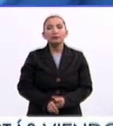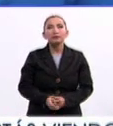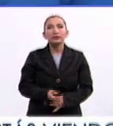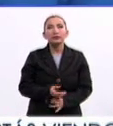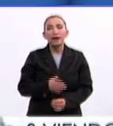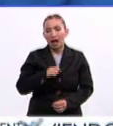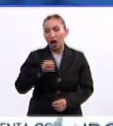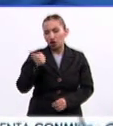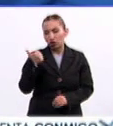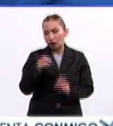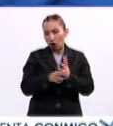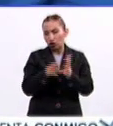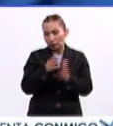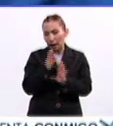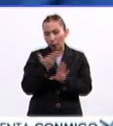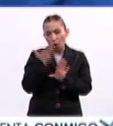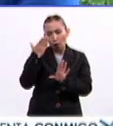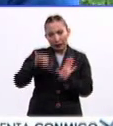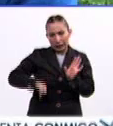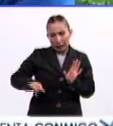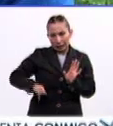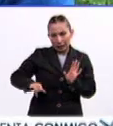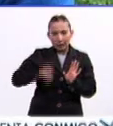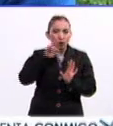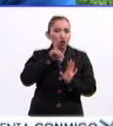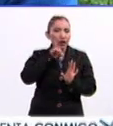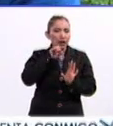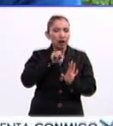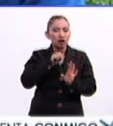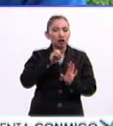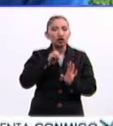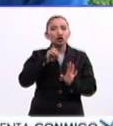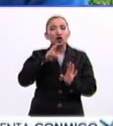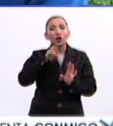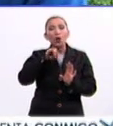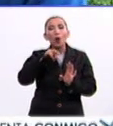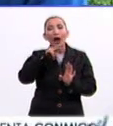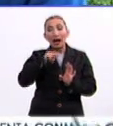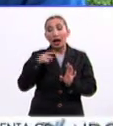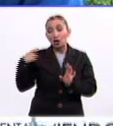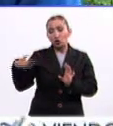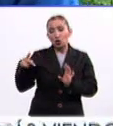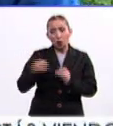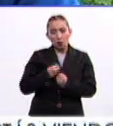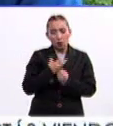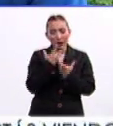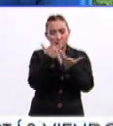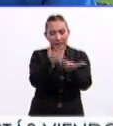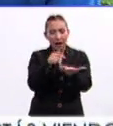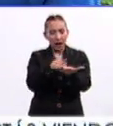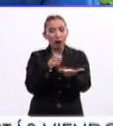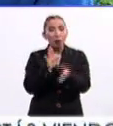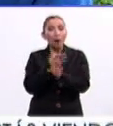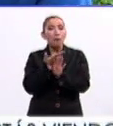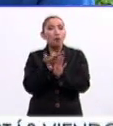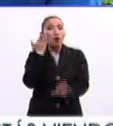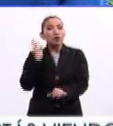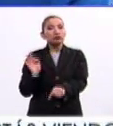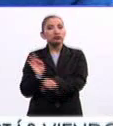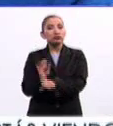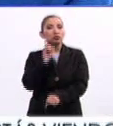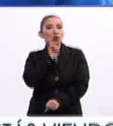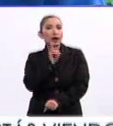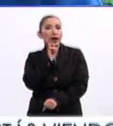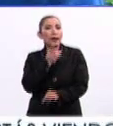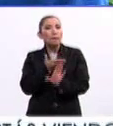atención de este personaje, y es que su poesía permea también una posición muy feminista, muy femenina, o muy